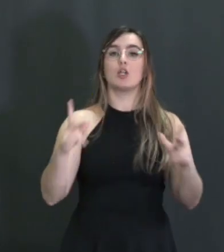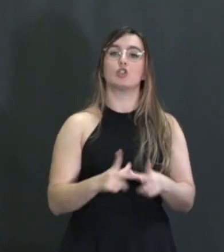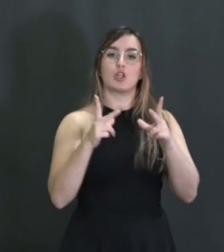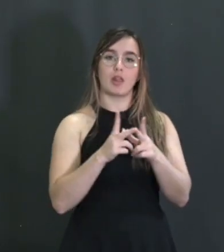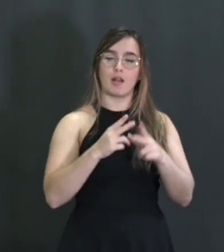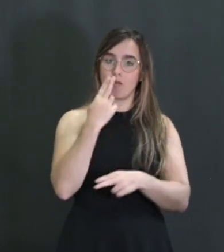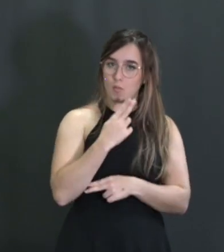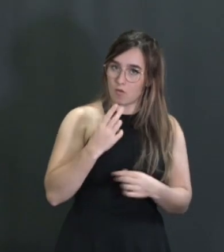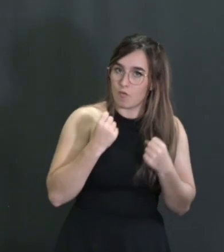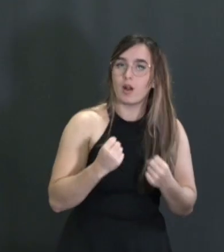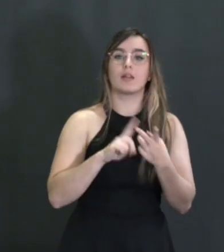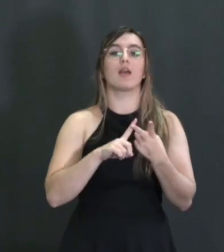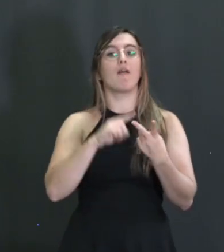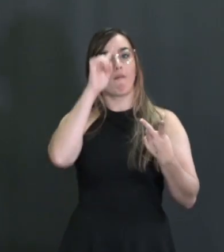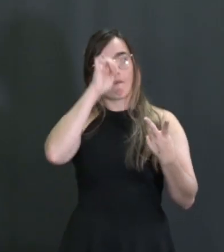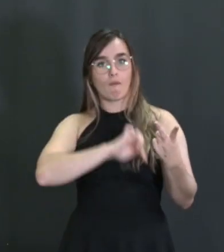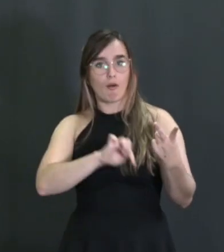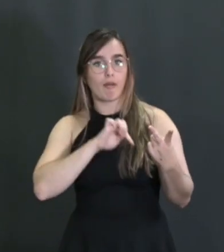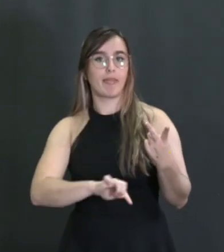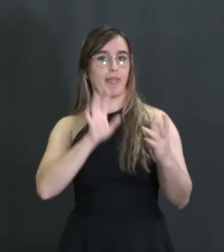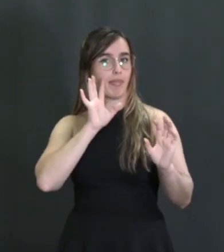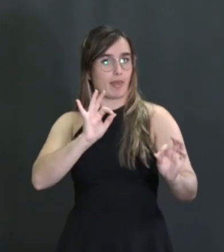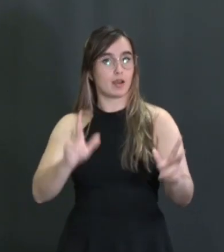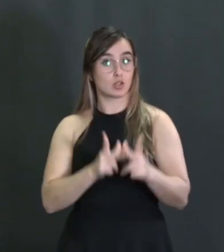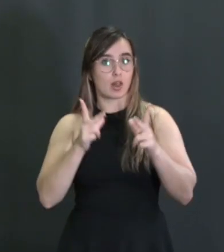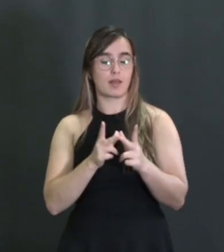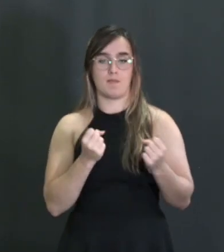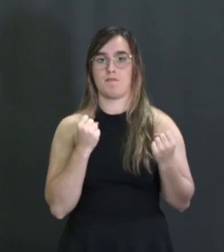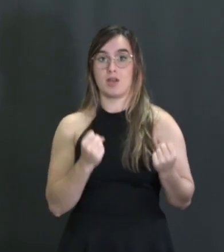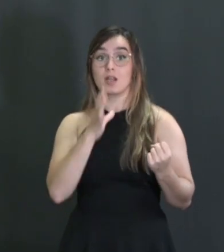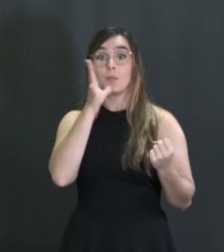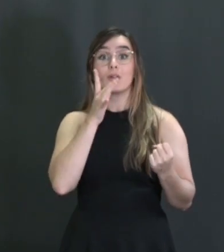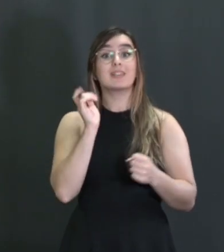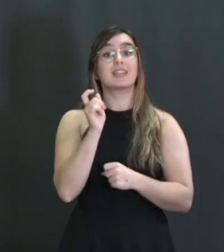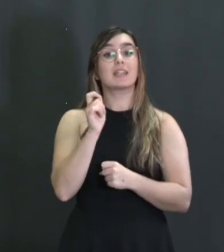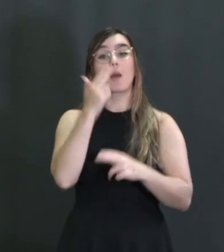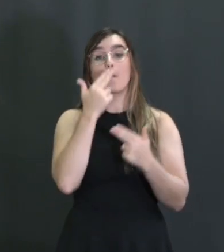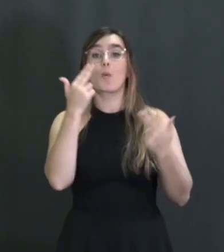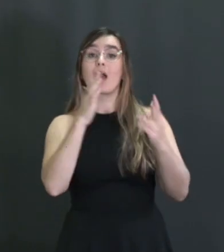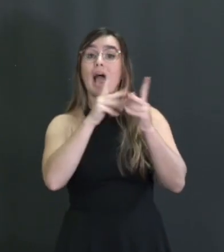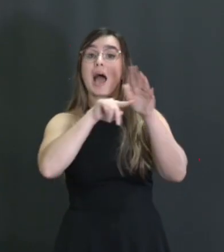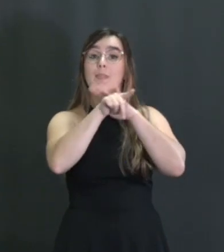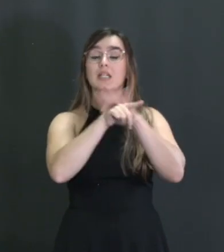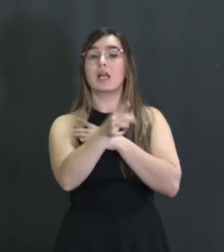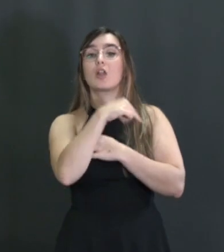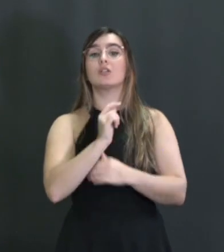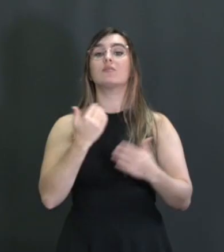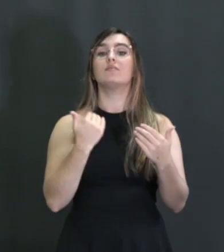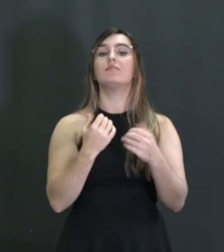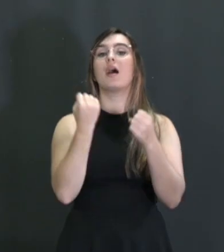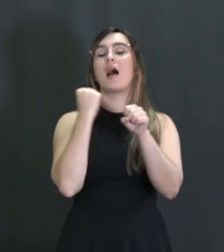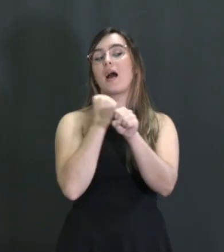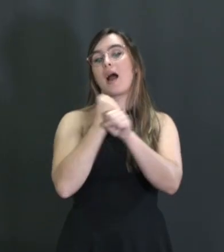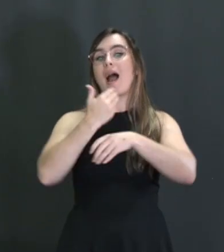conciencia social, porque en general las administraciones públicas responden a demandas casi siempre, ¿no? Y cuanto